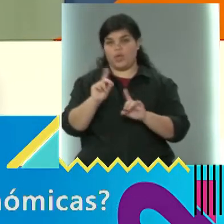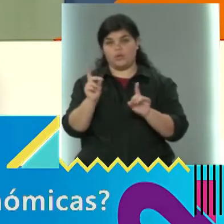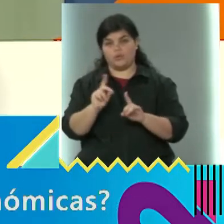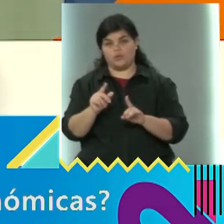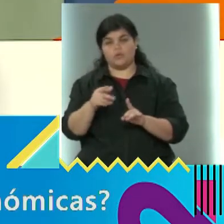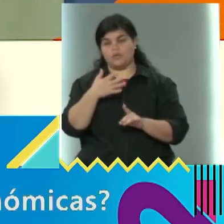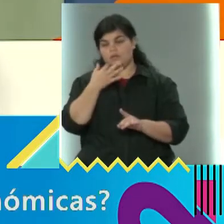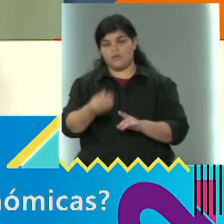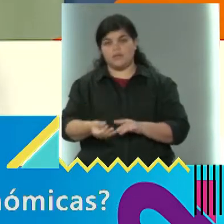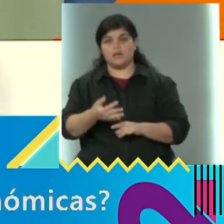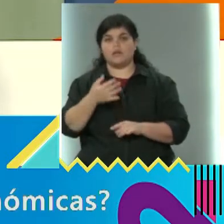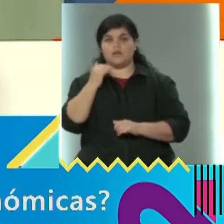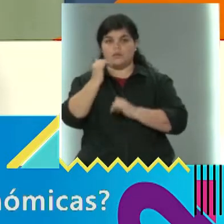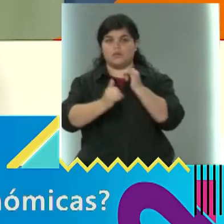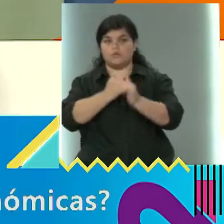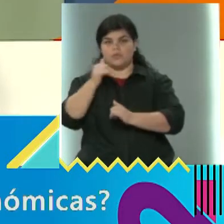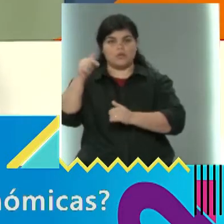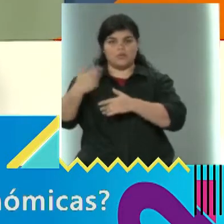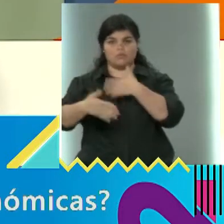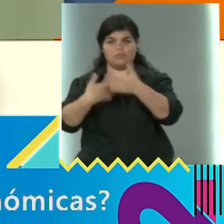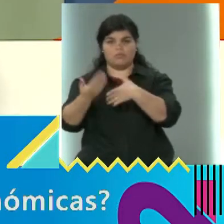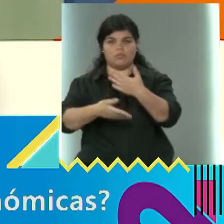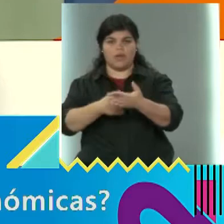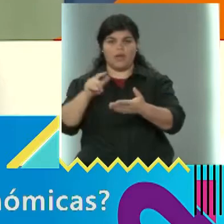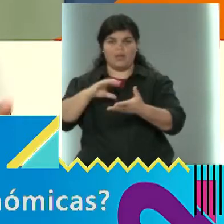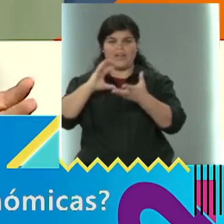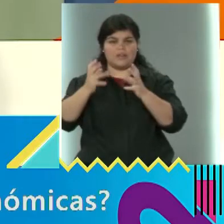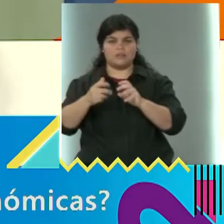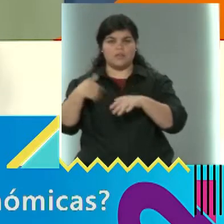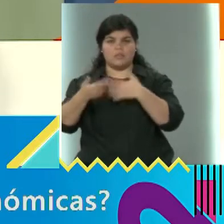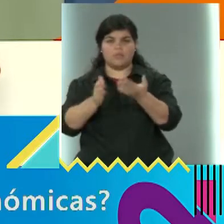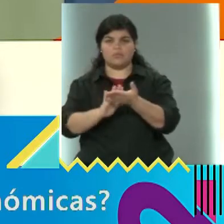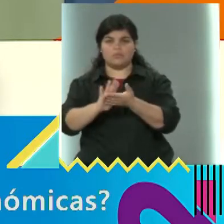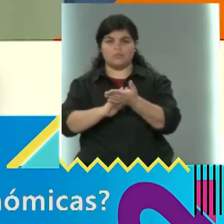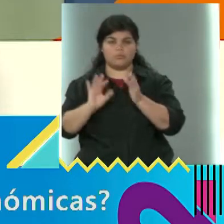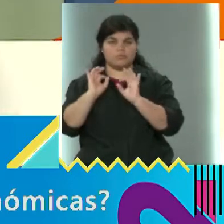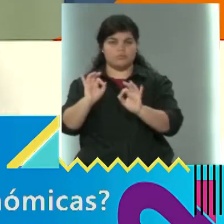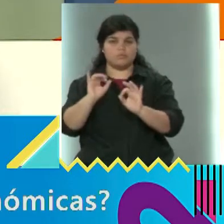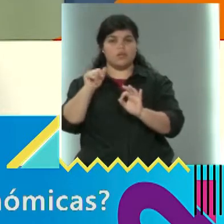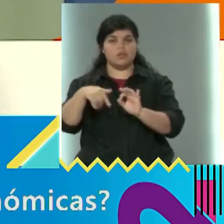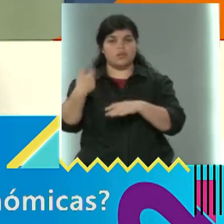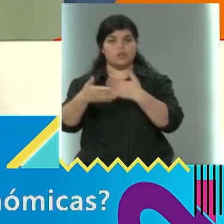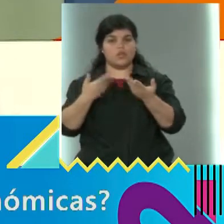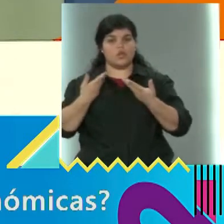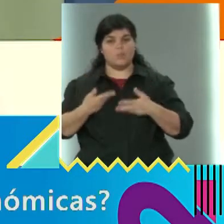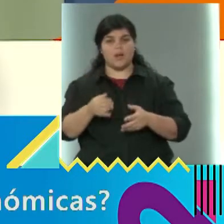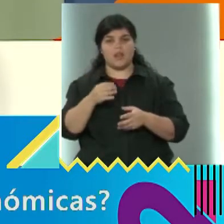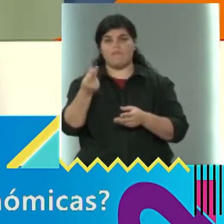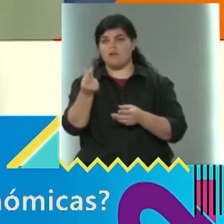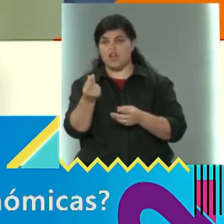sinceramente esto va a ser una pequeña tormenta que va a pasar, se va a regularizar y vamos a volver a valores normales, más allá de estos